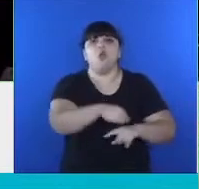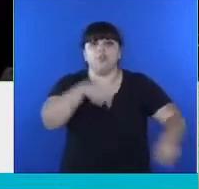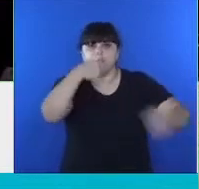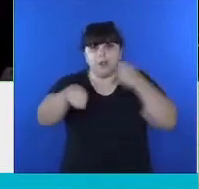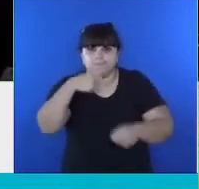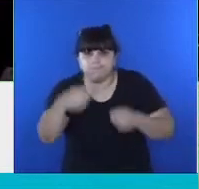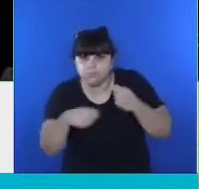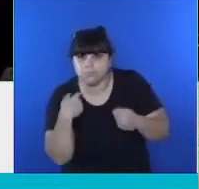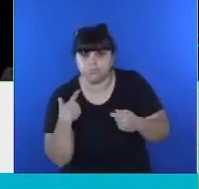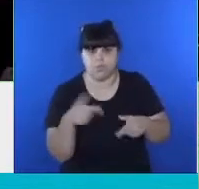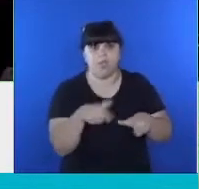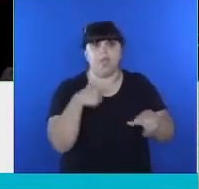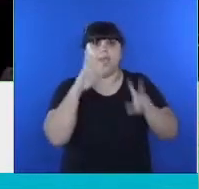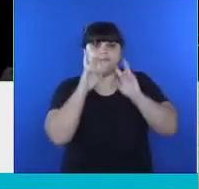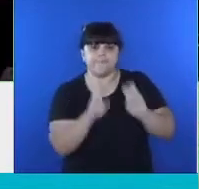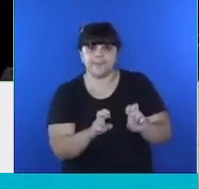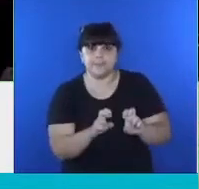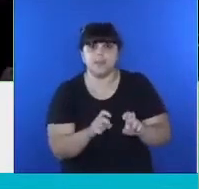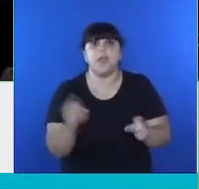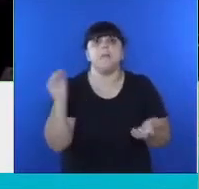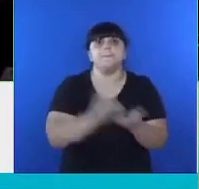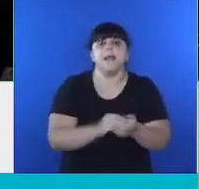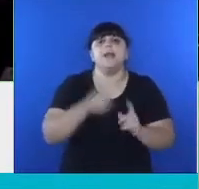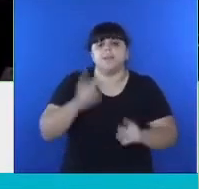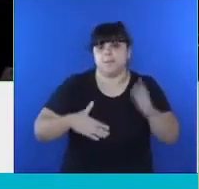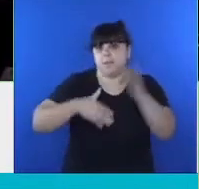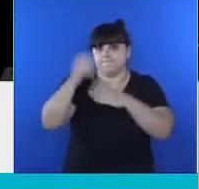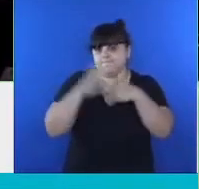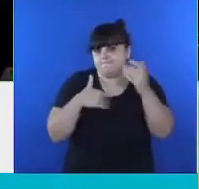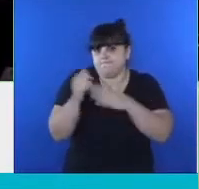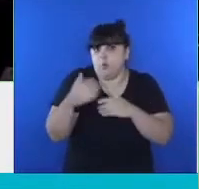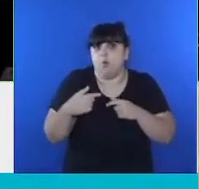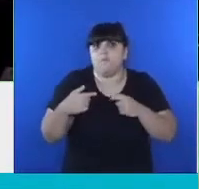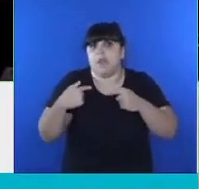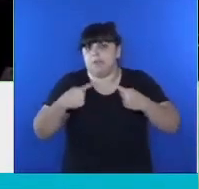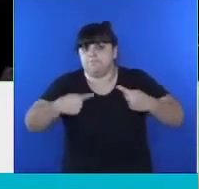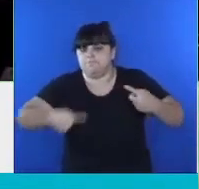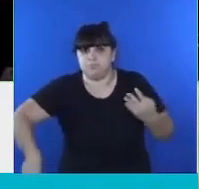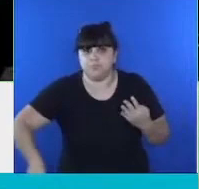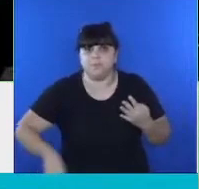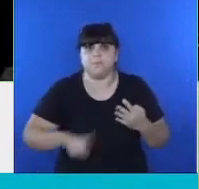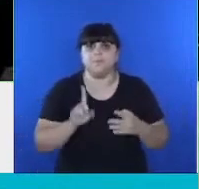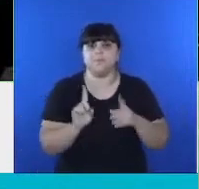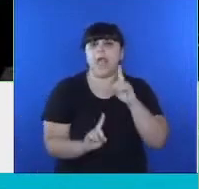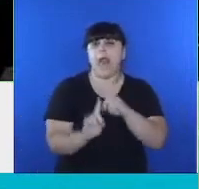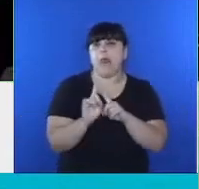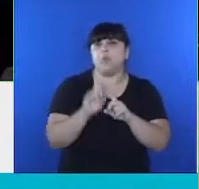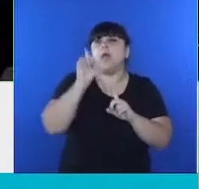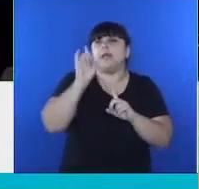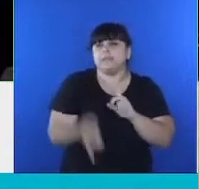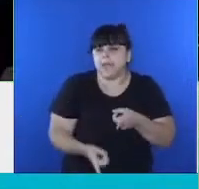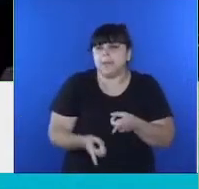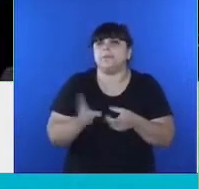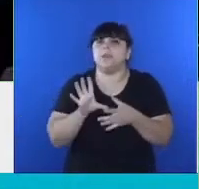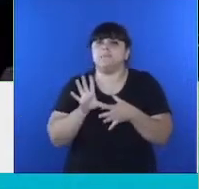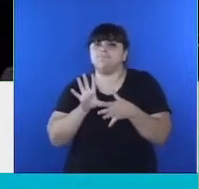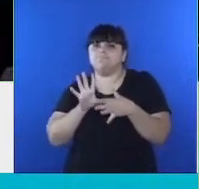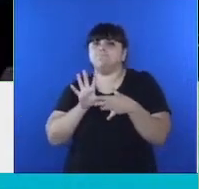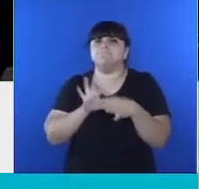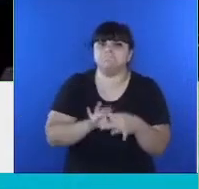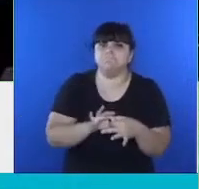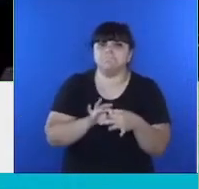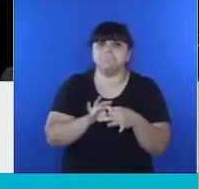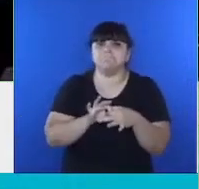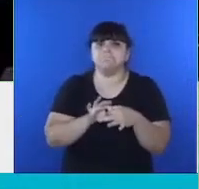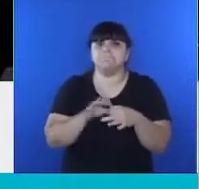narcotráfico y también para obras de infraestructura, algunas también vinculadas